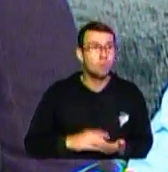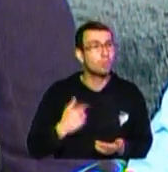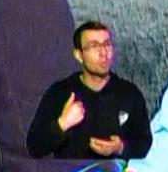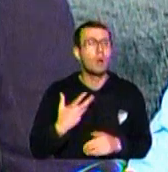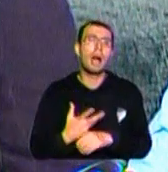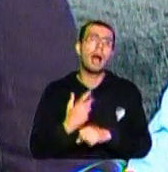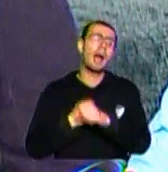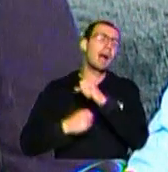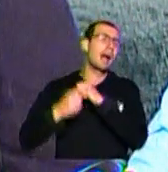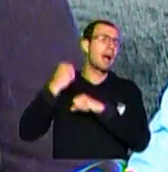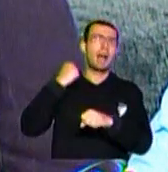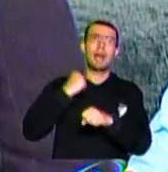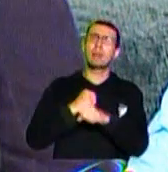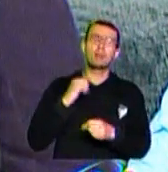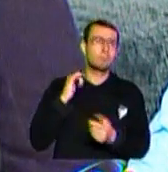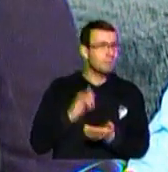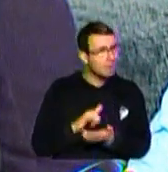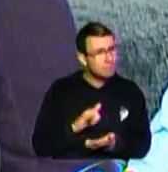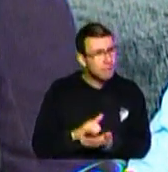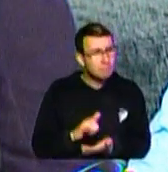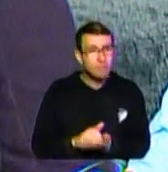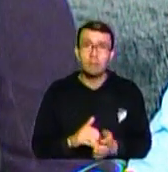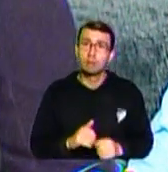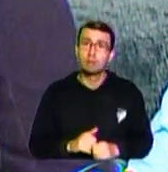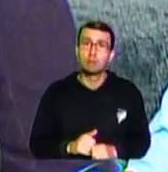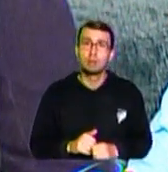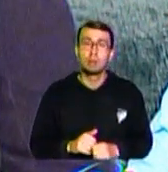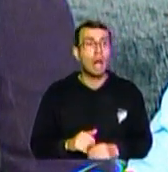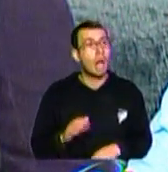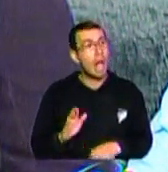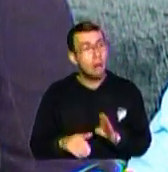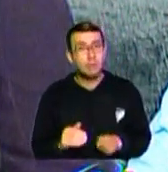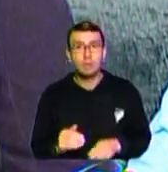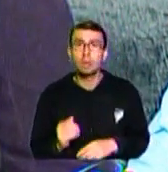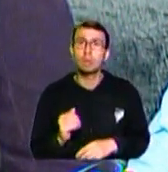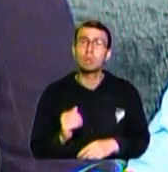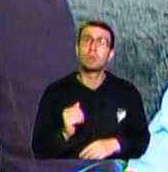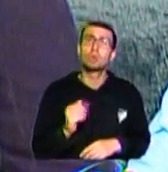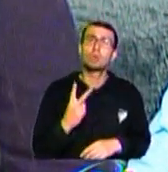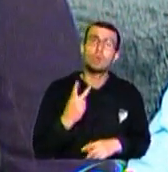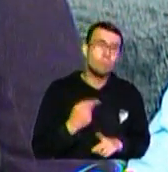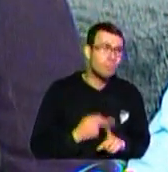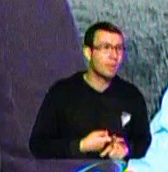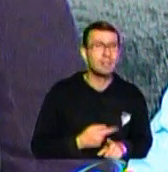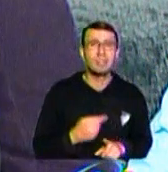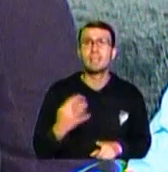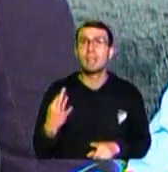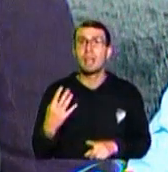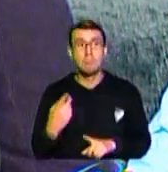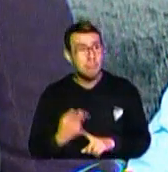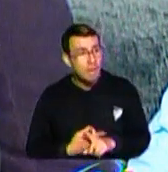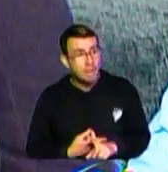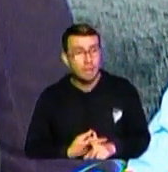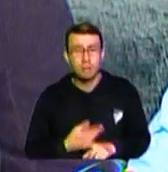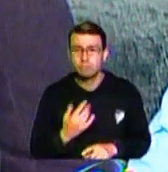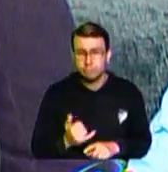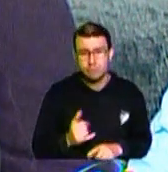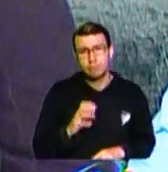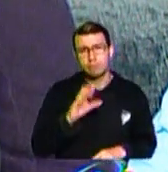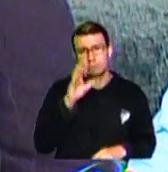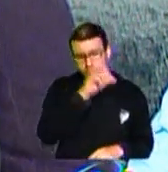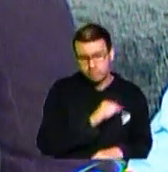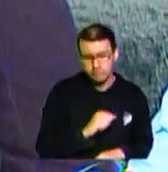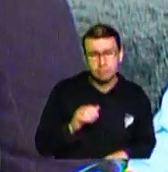años. ¿El herpes? Sí, eso me aparece por ahí cada 3 meses, la ampollita, la